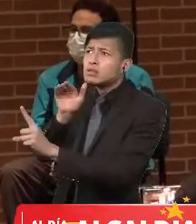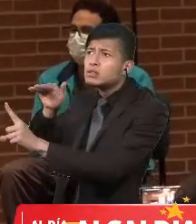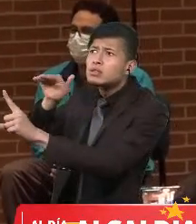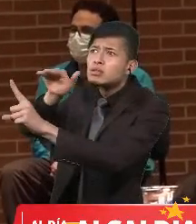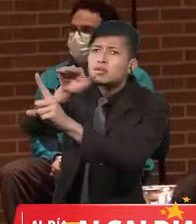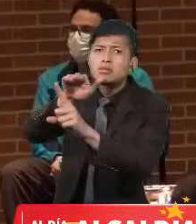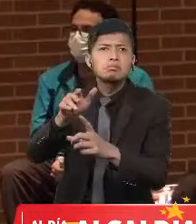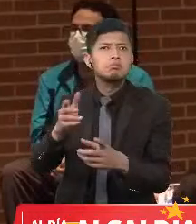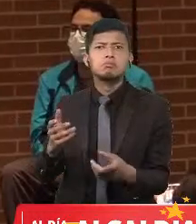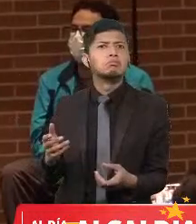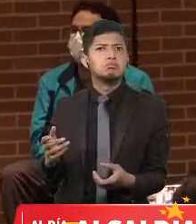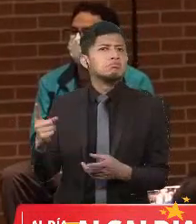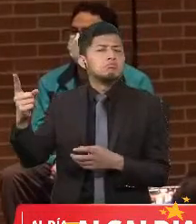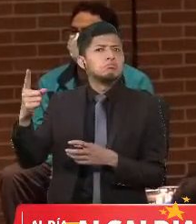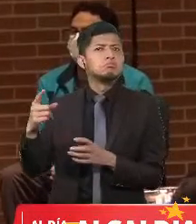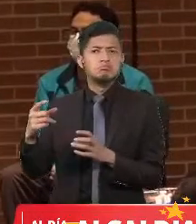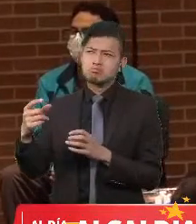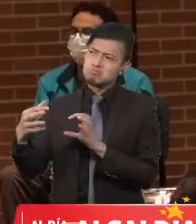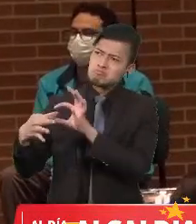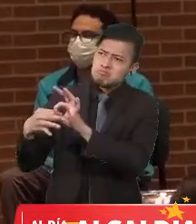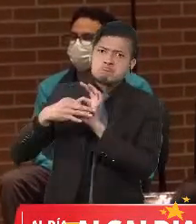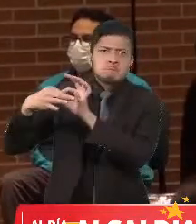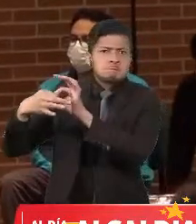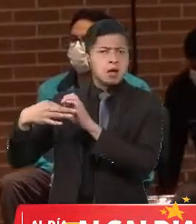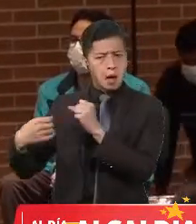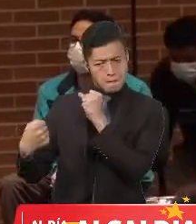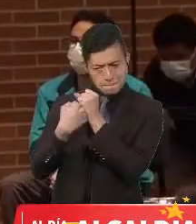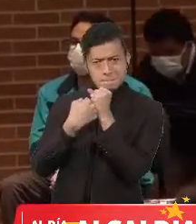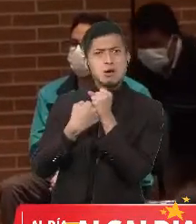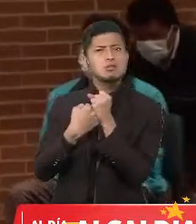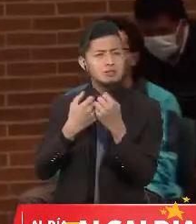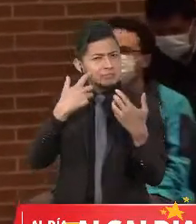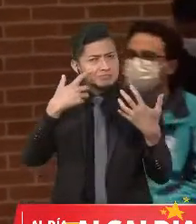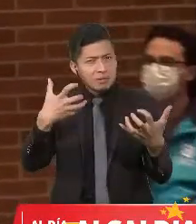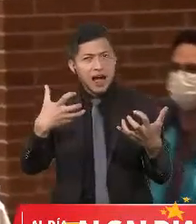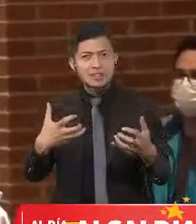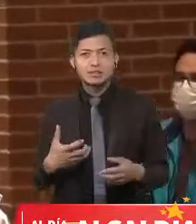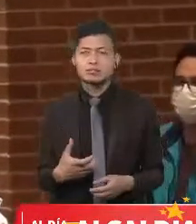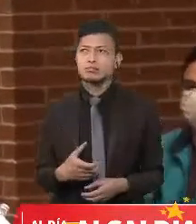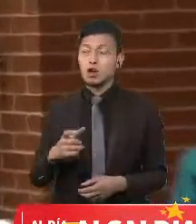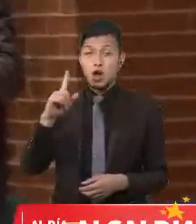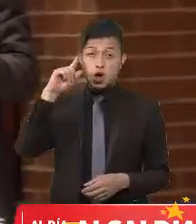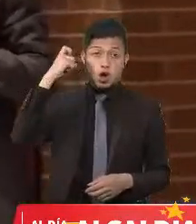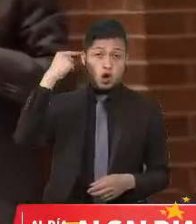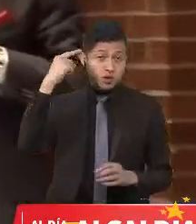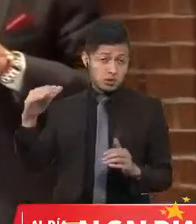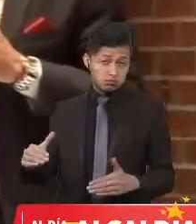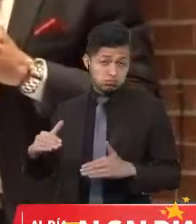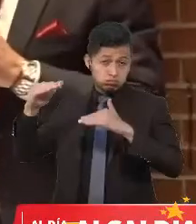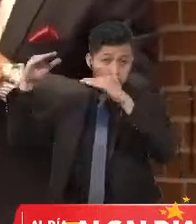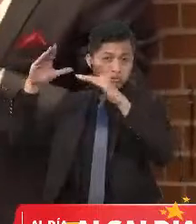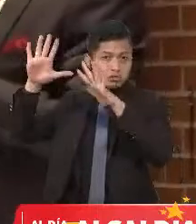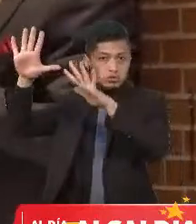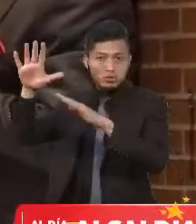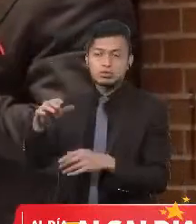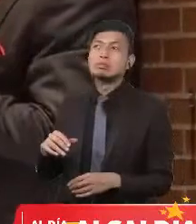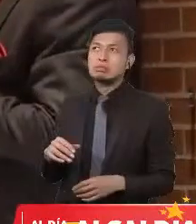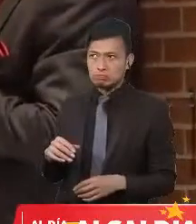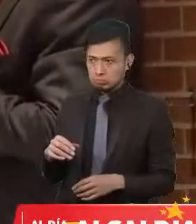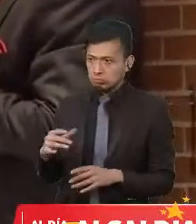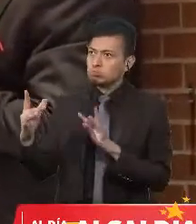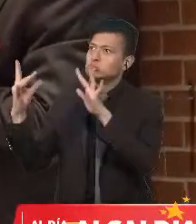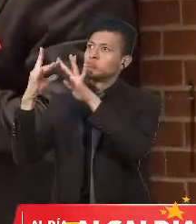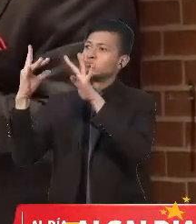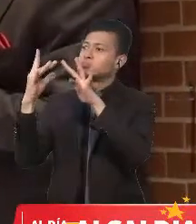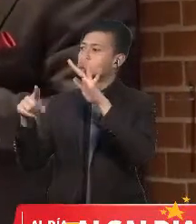un aliado extraordinario, no solamente en las máximas instancias del gobierno de los Emiratos, sino también en una